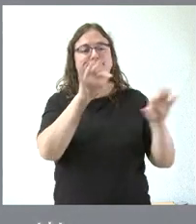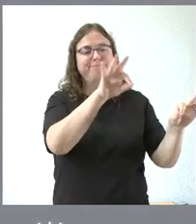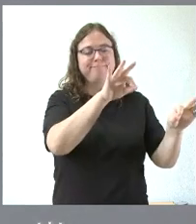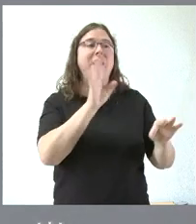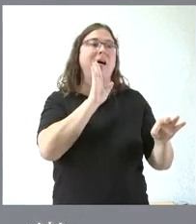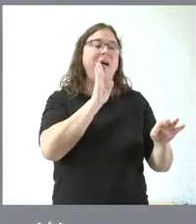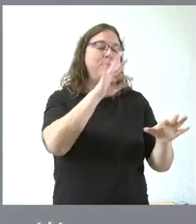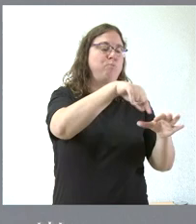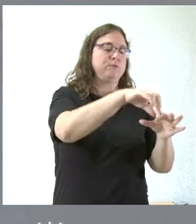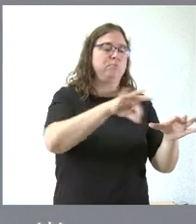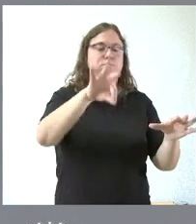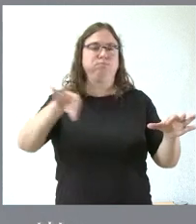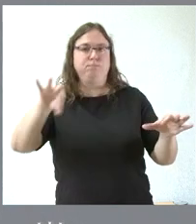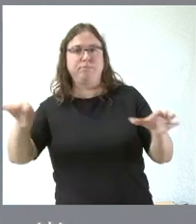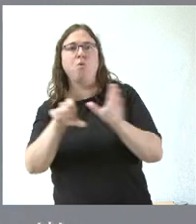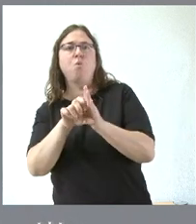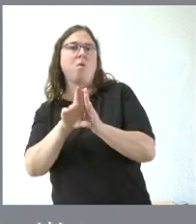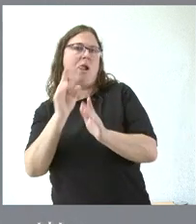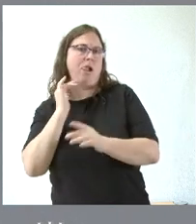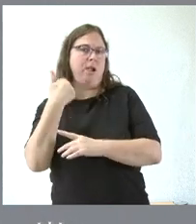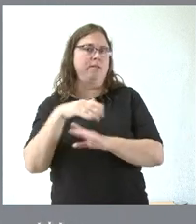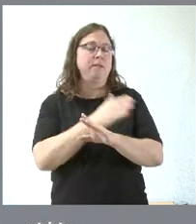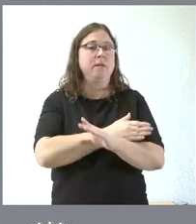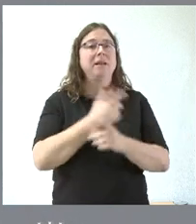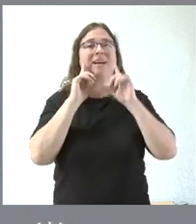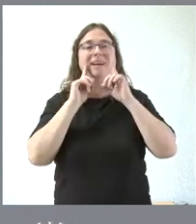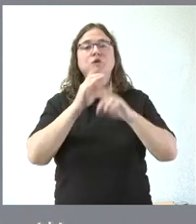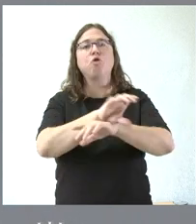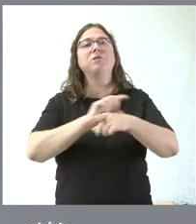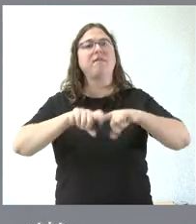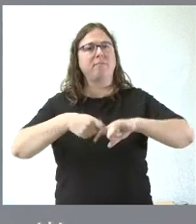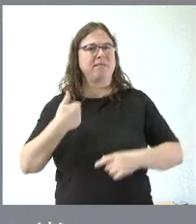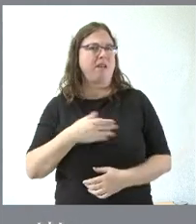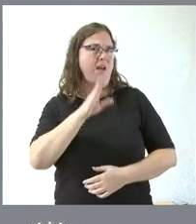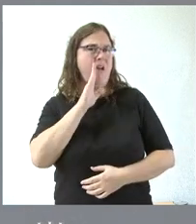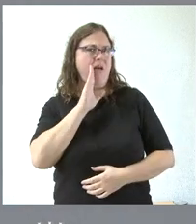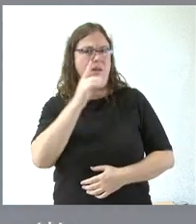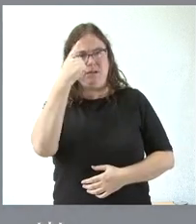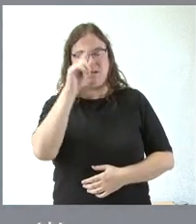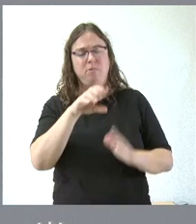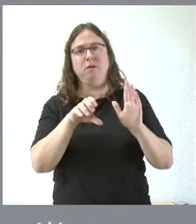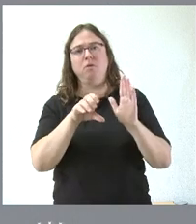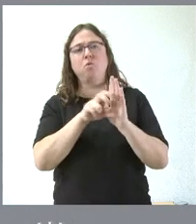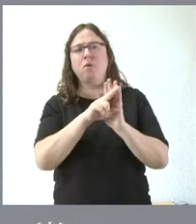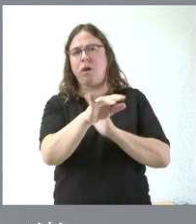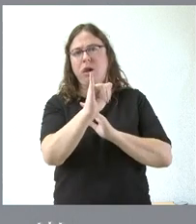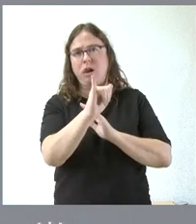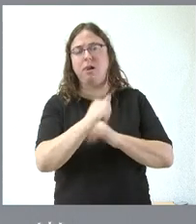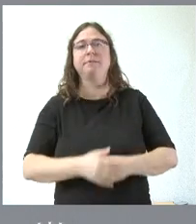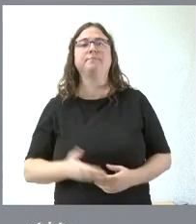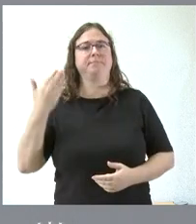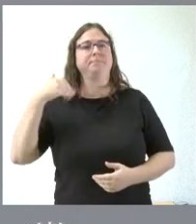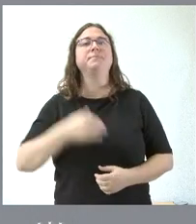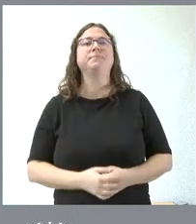anteriores fundamentalmente en el caso de la consejería de familia como he descrito y ya tienen ustedes De antemano sus currículums de ocasiones